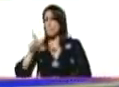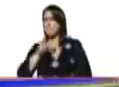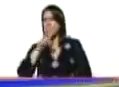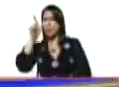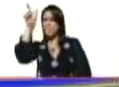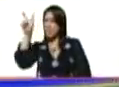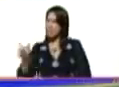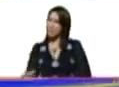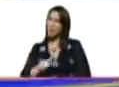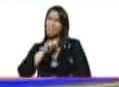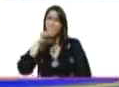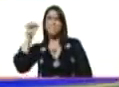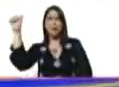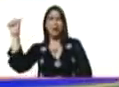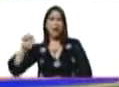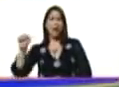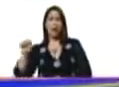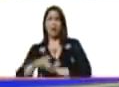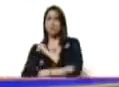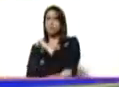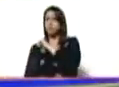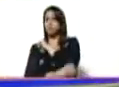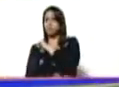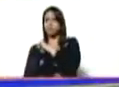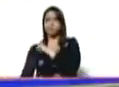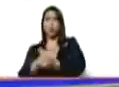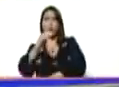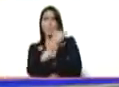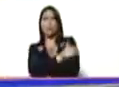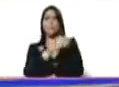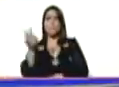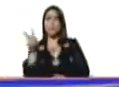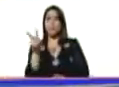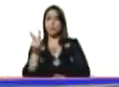malintencionados, malvados, muy corruptos de la derecha venezolana.